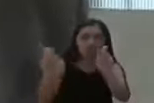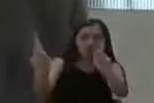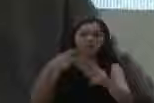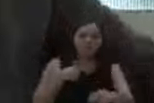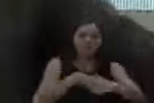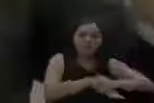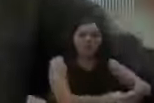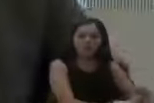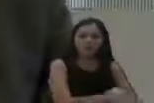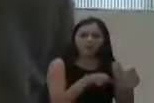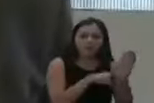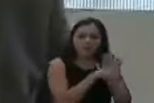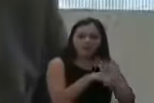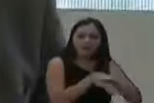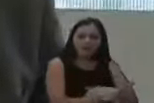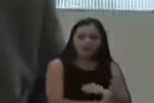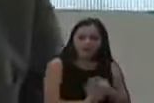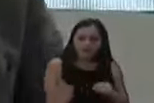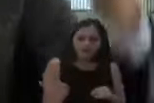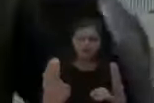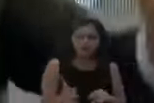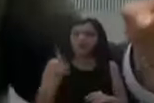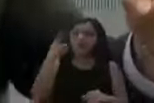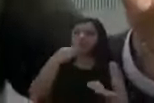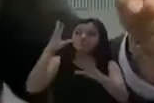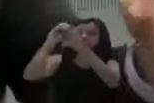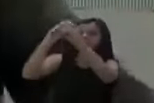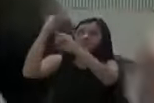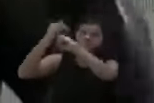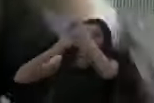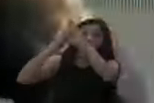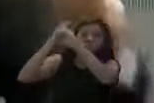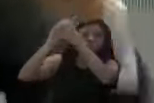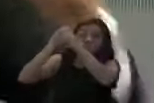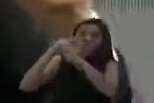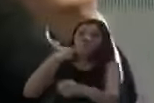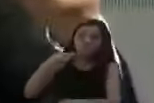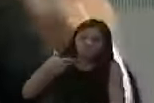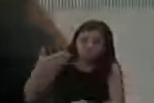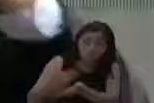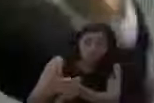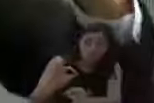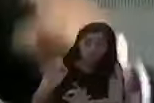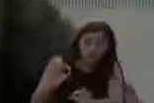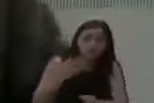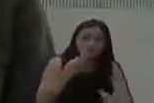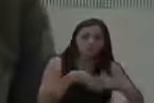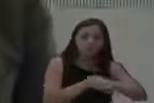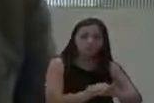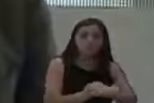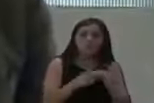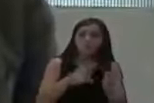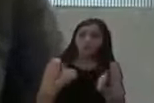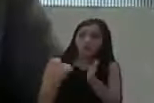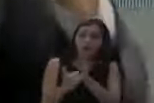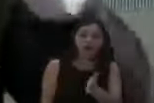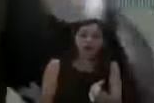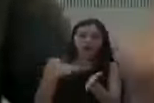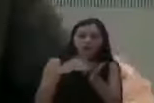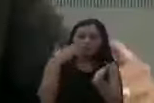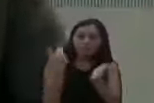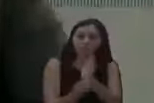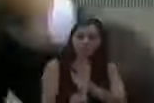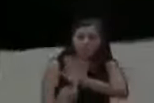las leyes no lo van a poder demostrar y qued harán una vez más como mentirosos y cómo quisieron generar violencia con